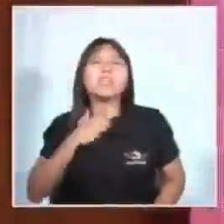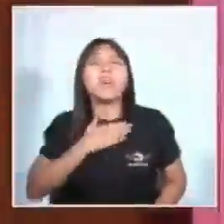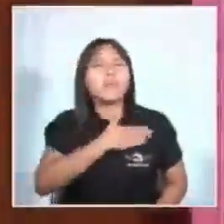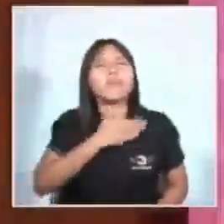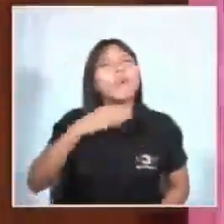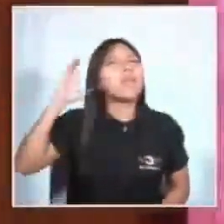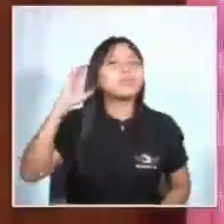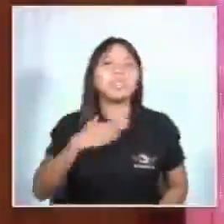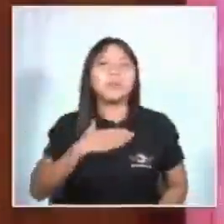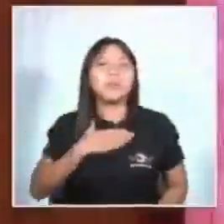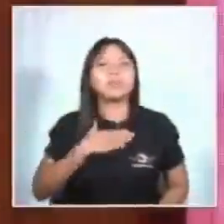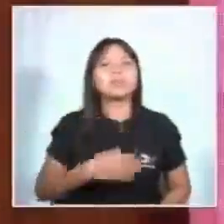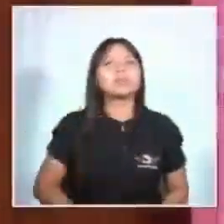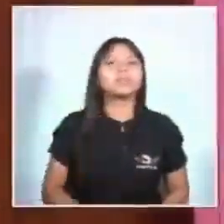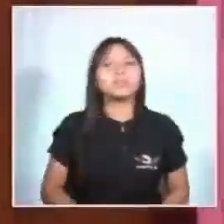Escúchame.